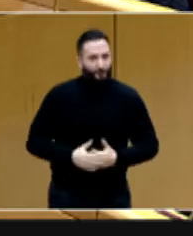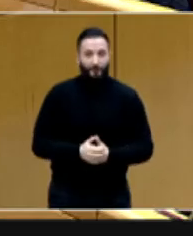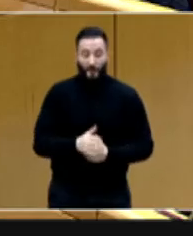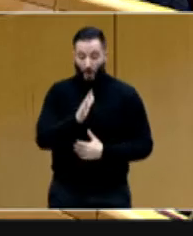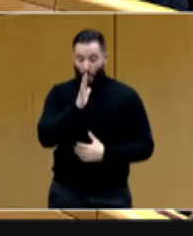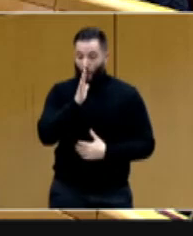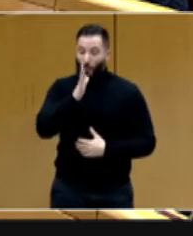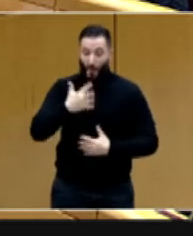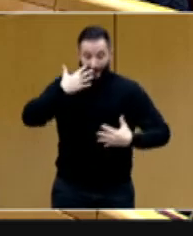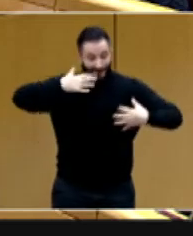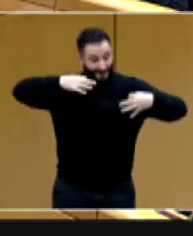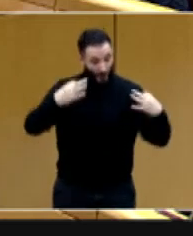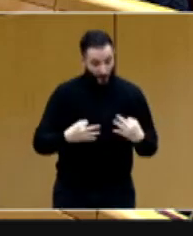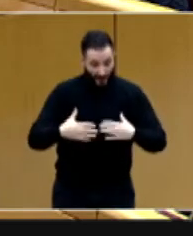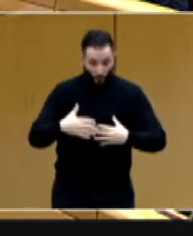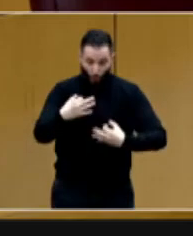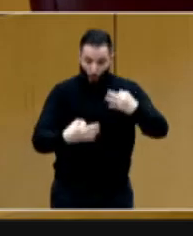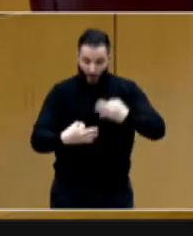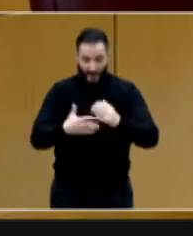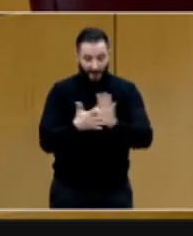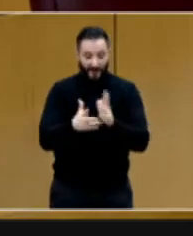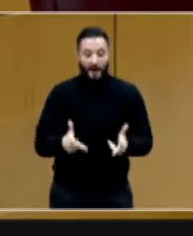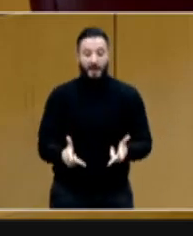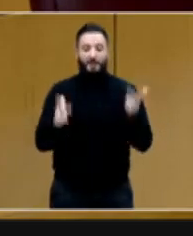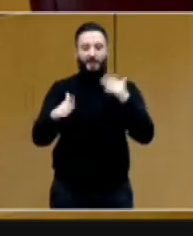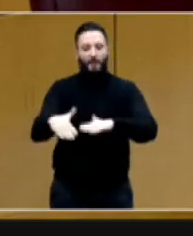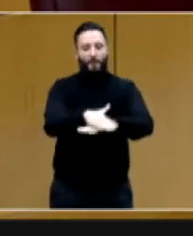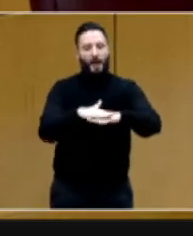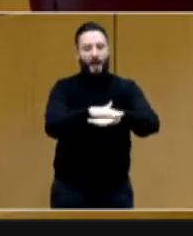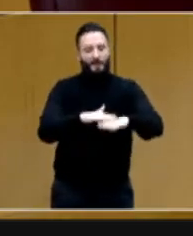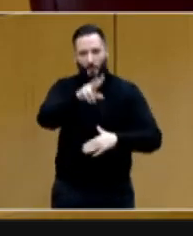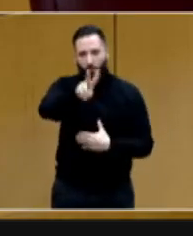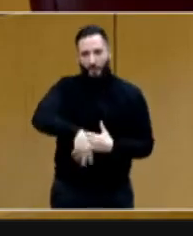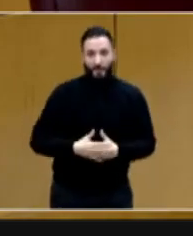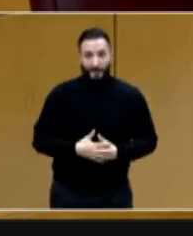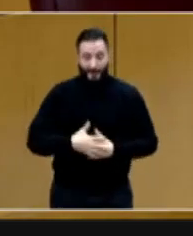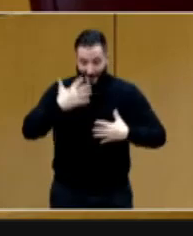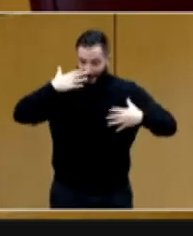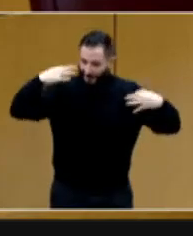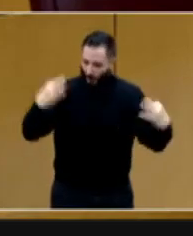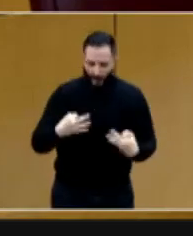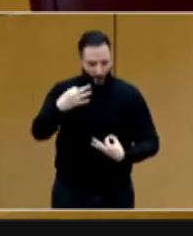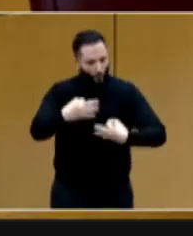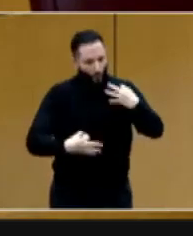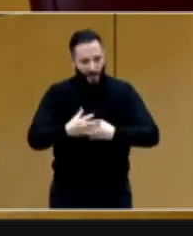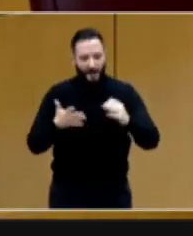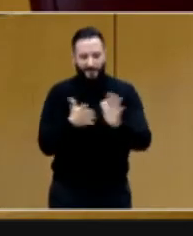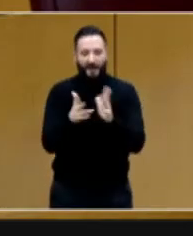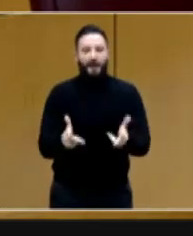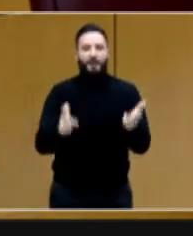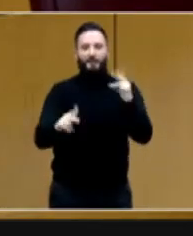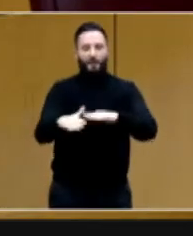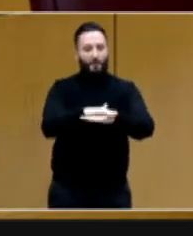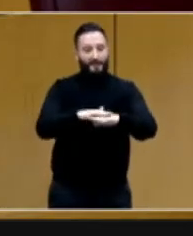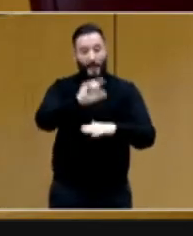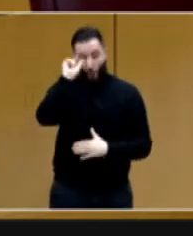la seguridad jurídica es base de la Libertad porque la seguridad jurídica es la base de la Libertad en el